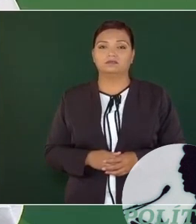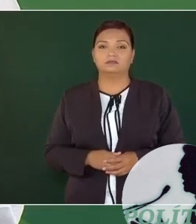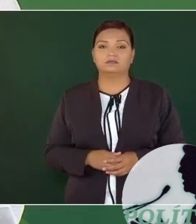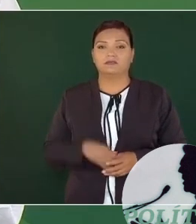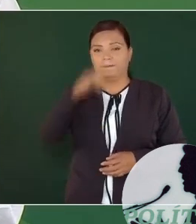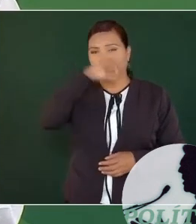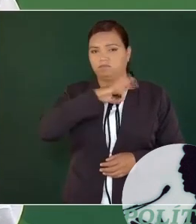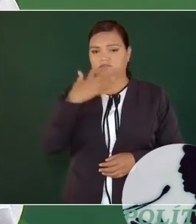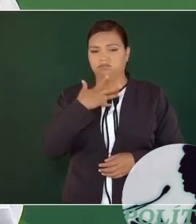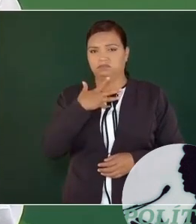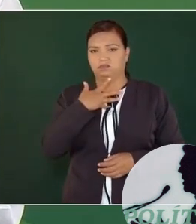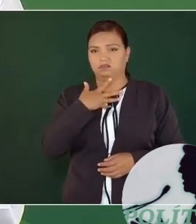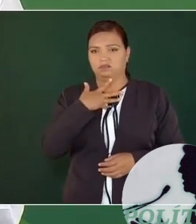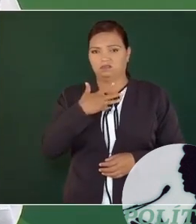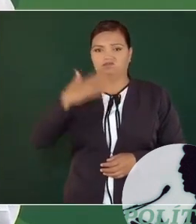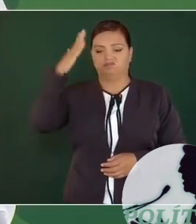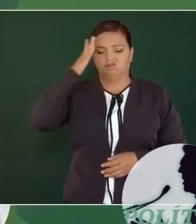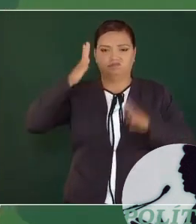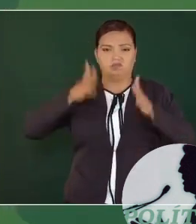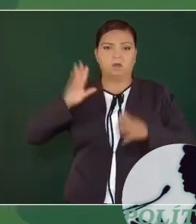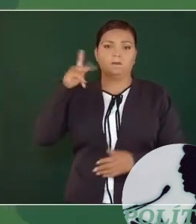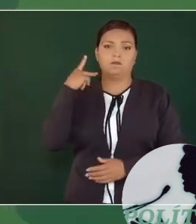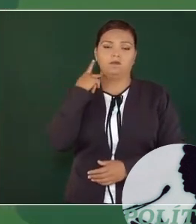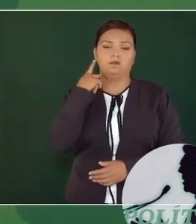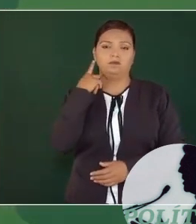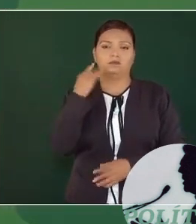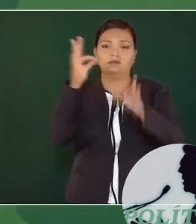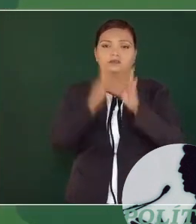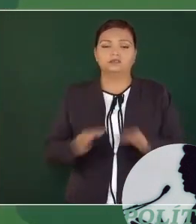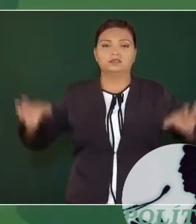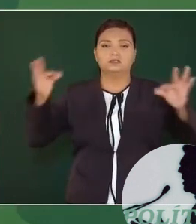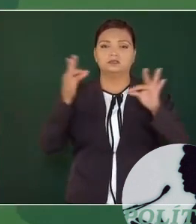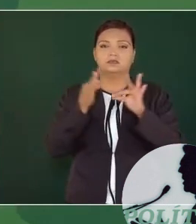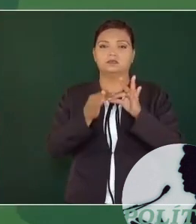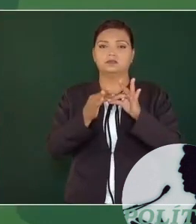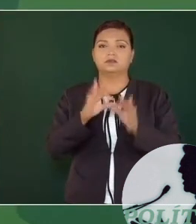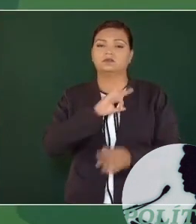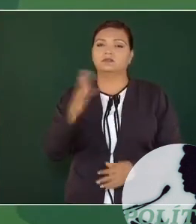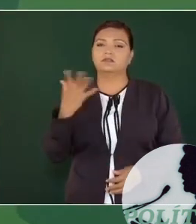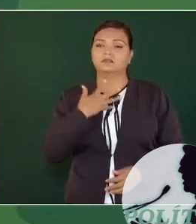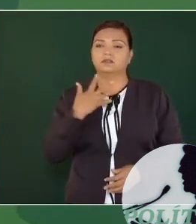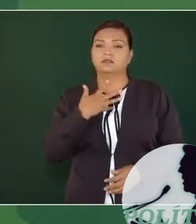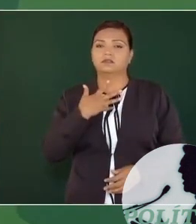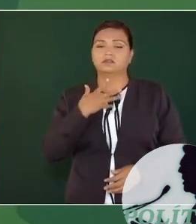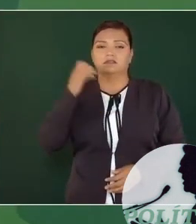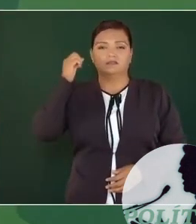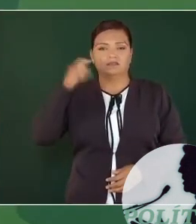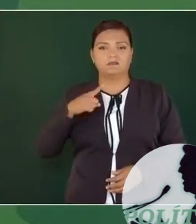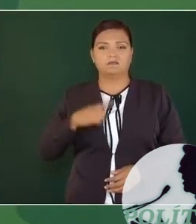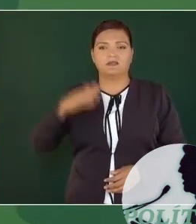Para tener autoridad política es importante tener autoridad moral.